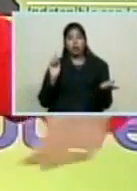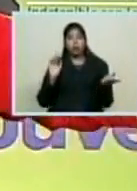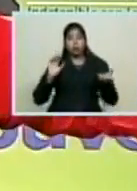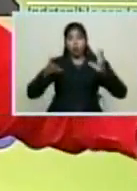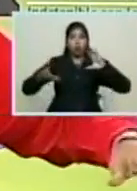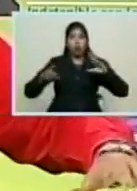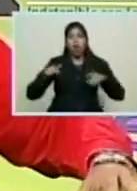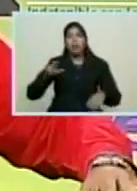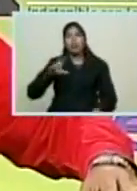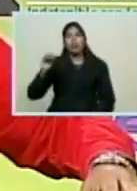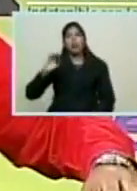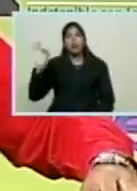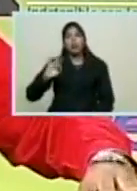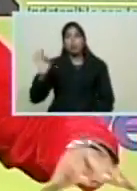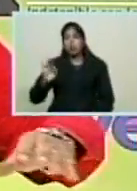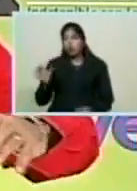estudiantes